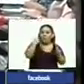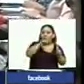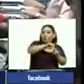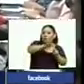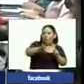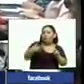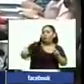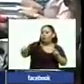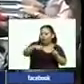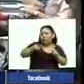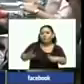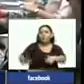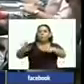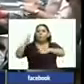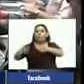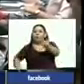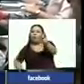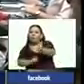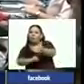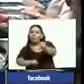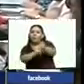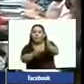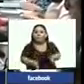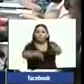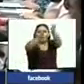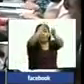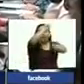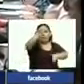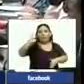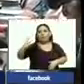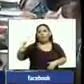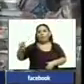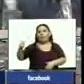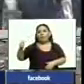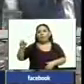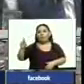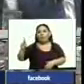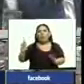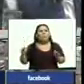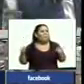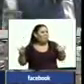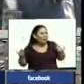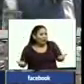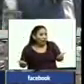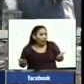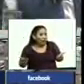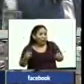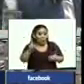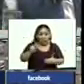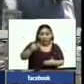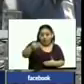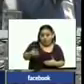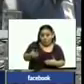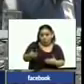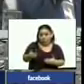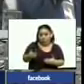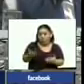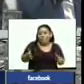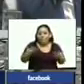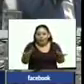de los legisladores es apoyar a la Fiscalía General de la República para que se dé un aumento en el